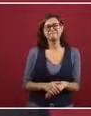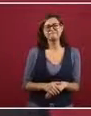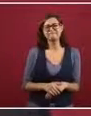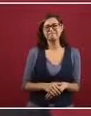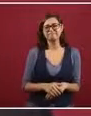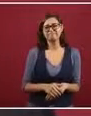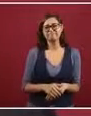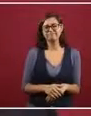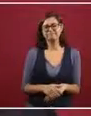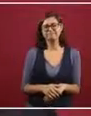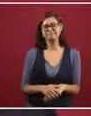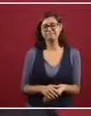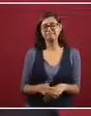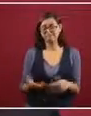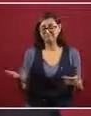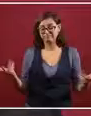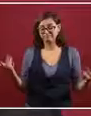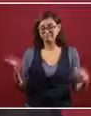pues